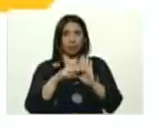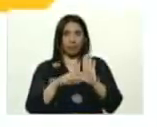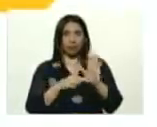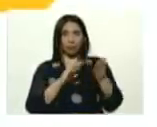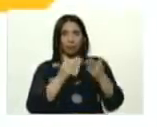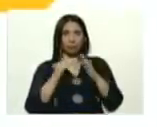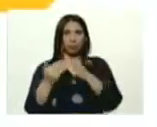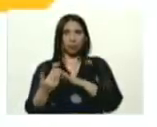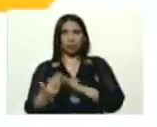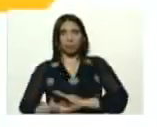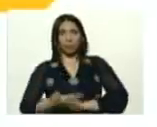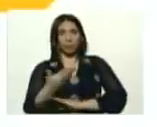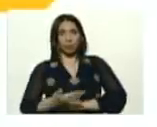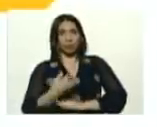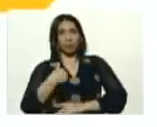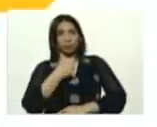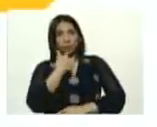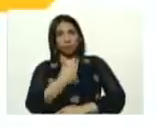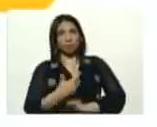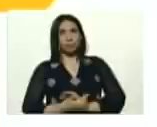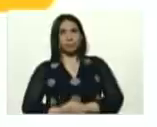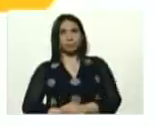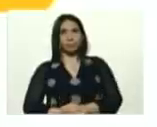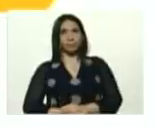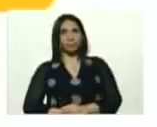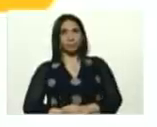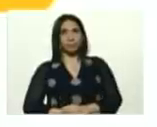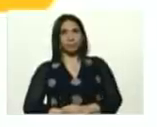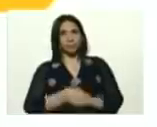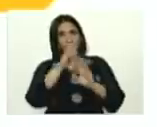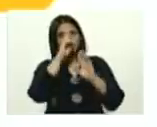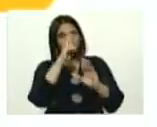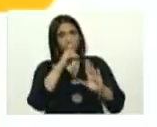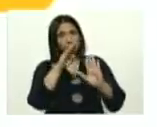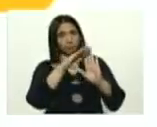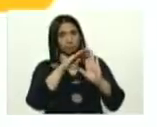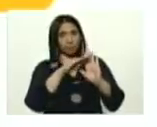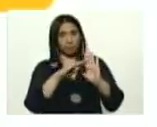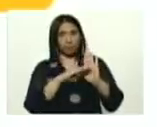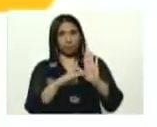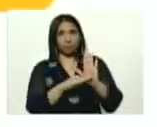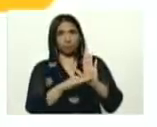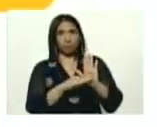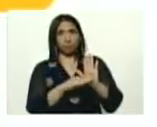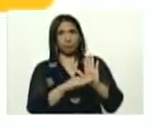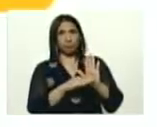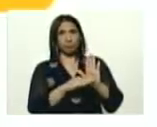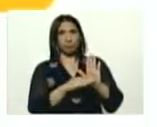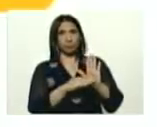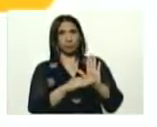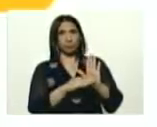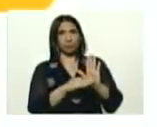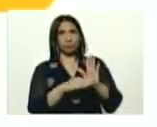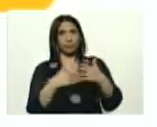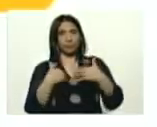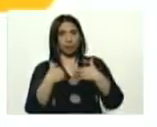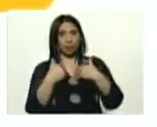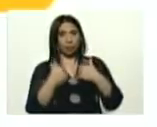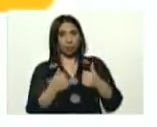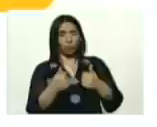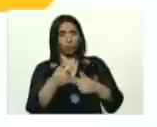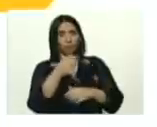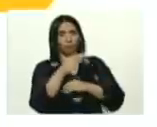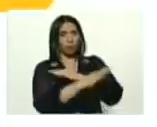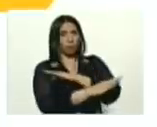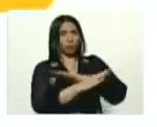la importancia que yo decía de cumplir muy rigurosamente el cerco sanitario en la frontera,